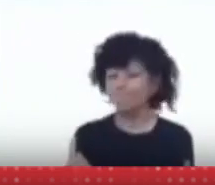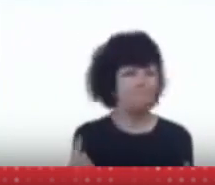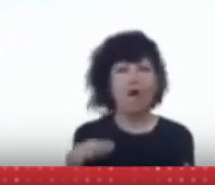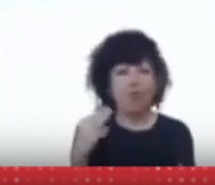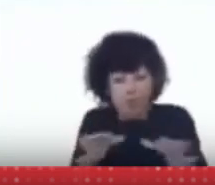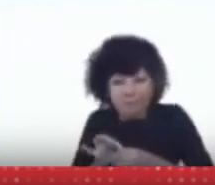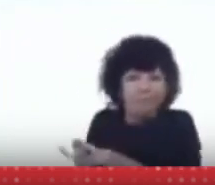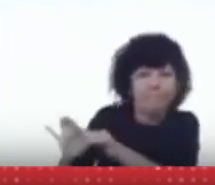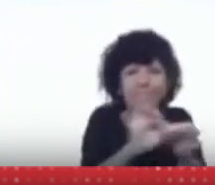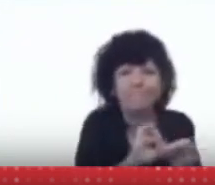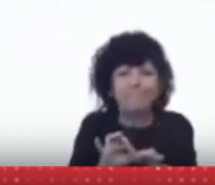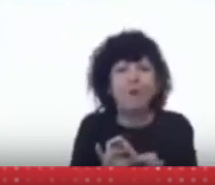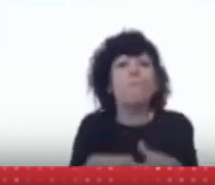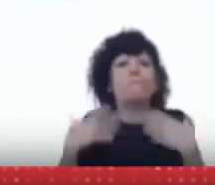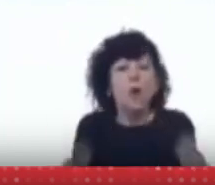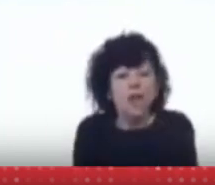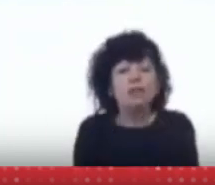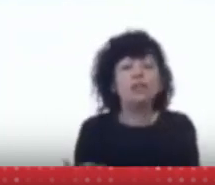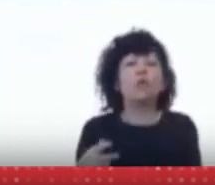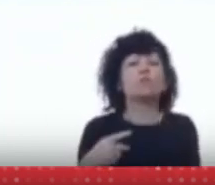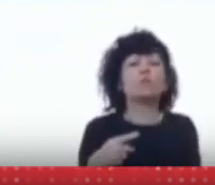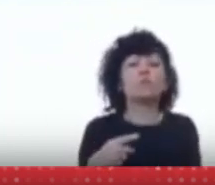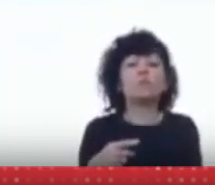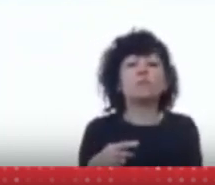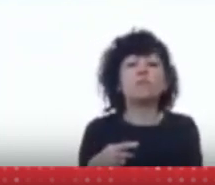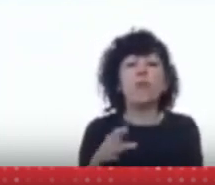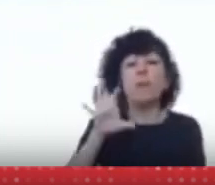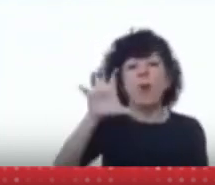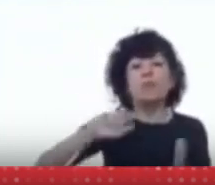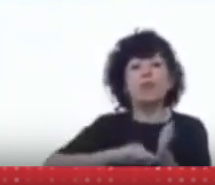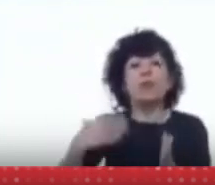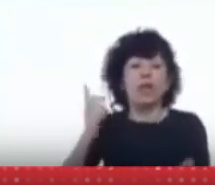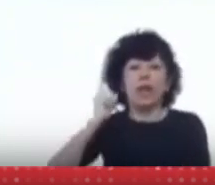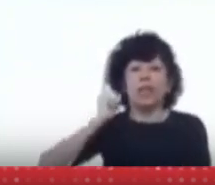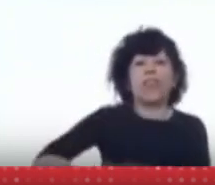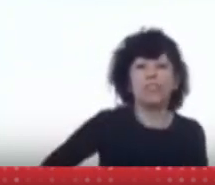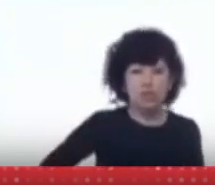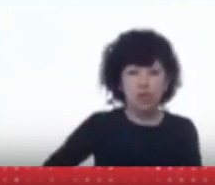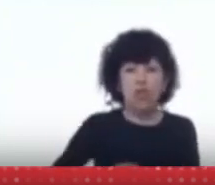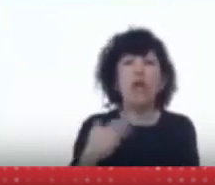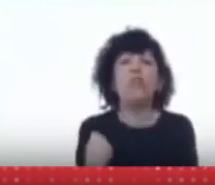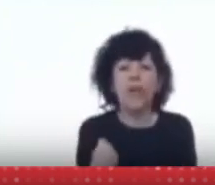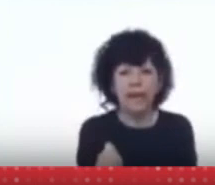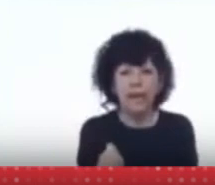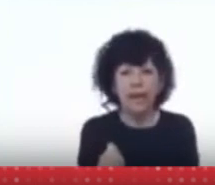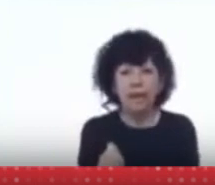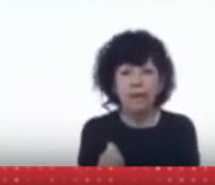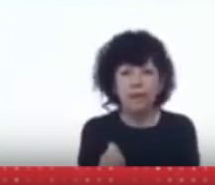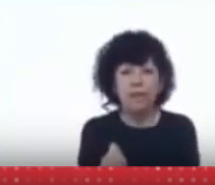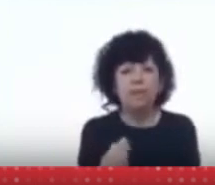Por eso, la decisión de la provincia de ir en conjunto con la elección